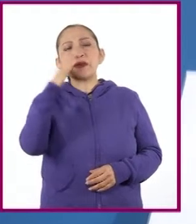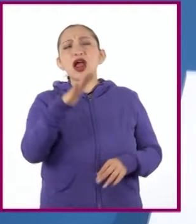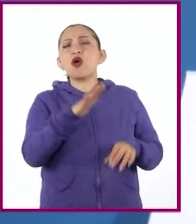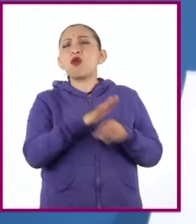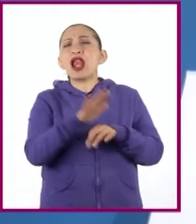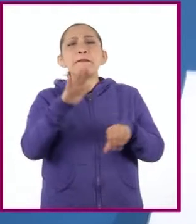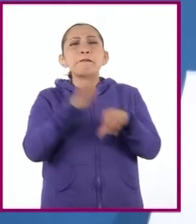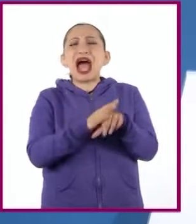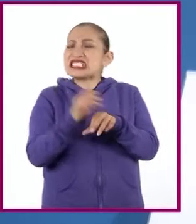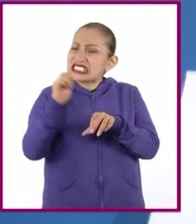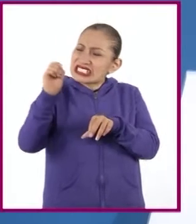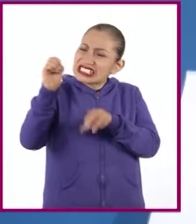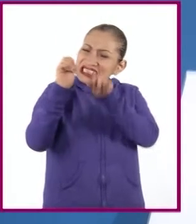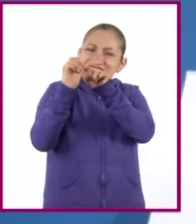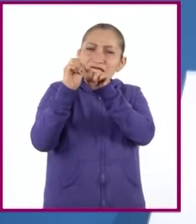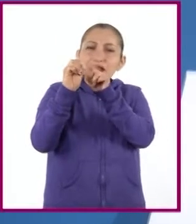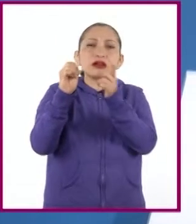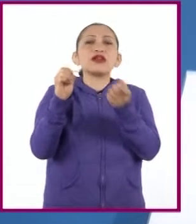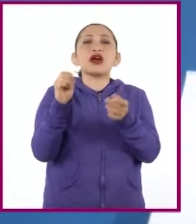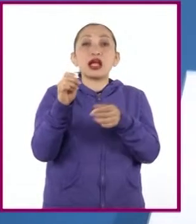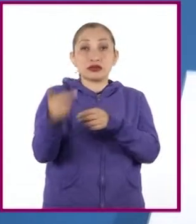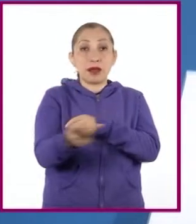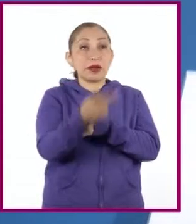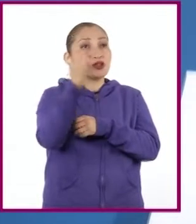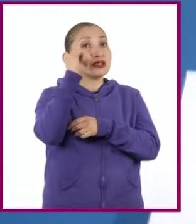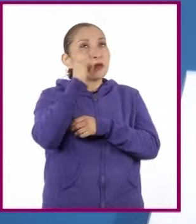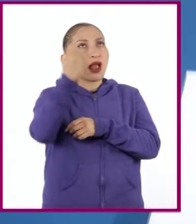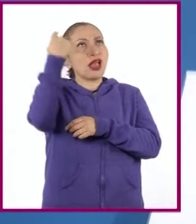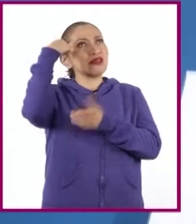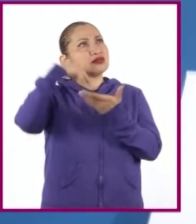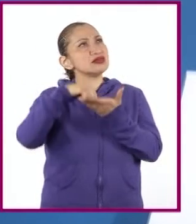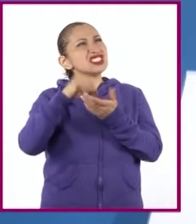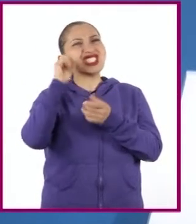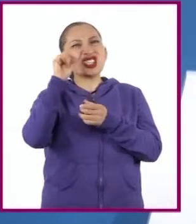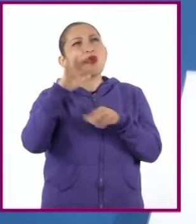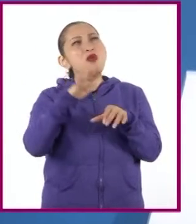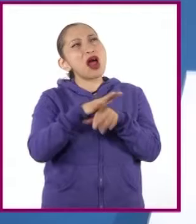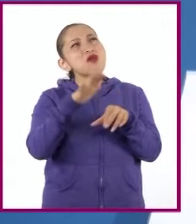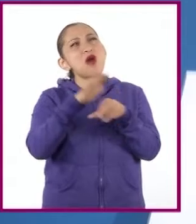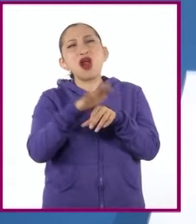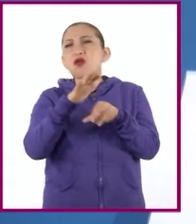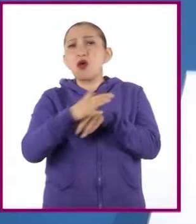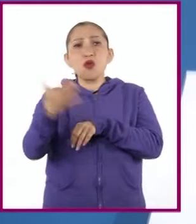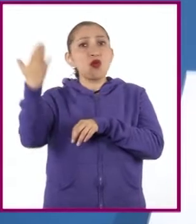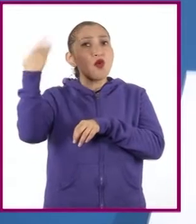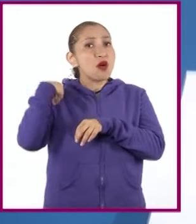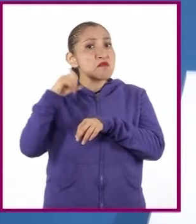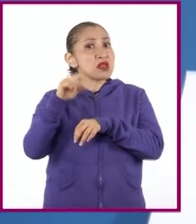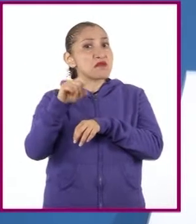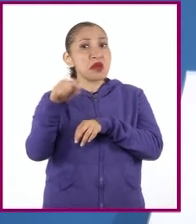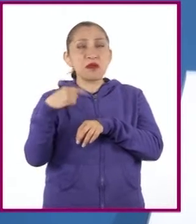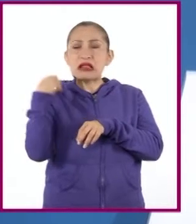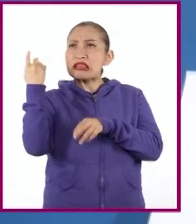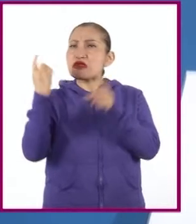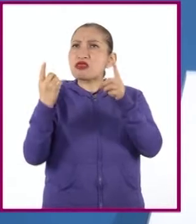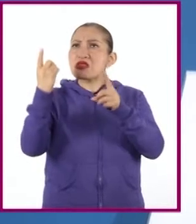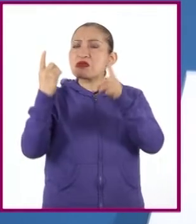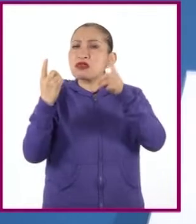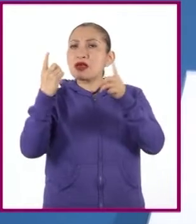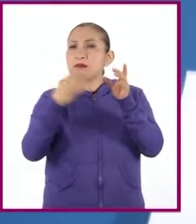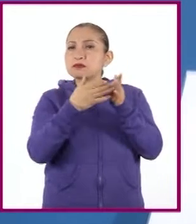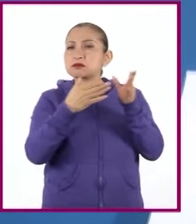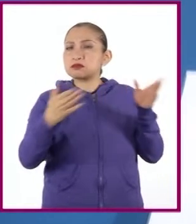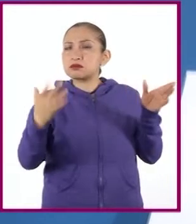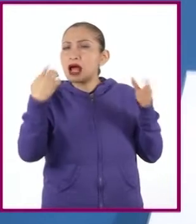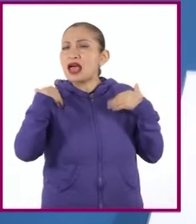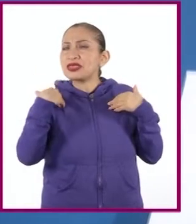más pequeño que existe ha sido una pregunta que se ha hecho el ser humano desde hace siglos. Para que entendamos desde cuándo